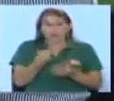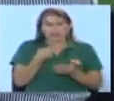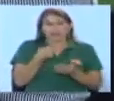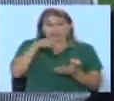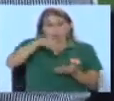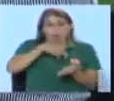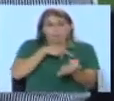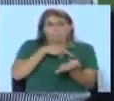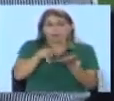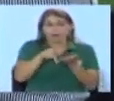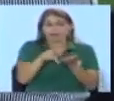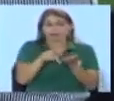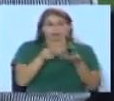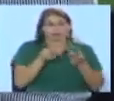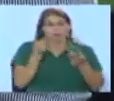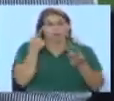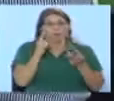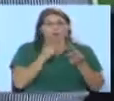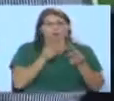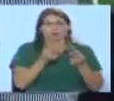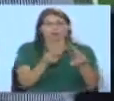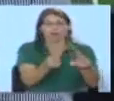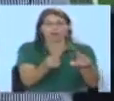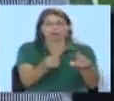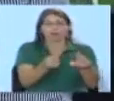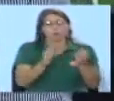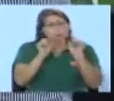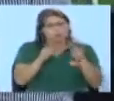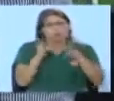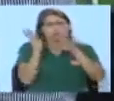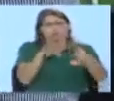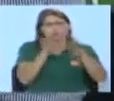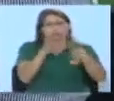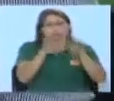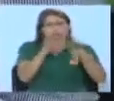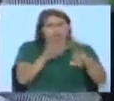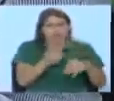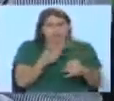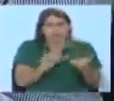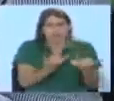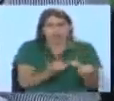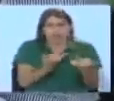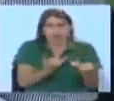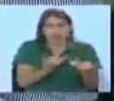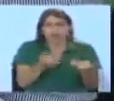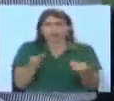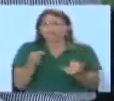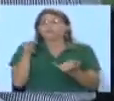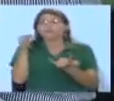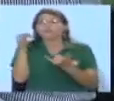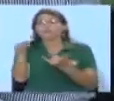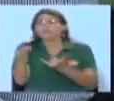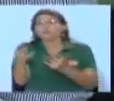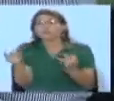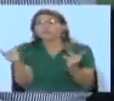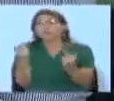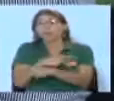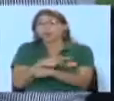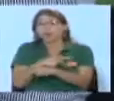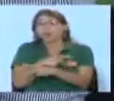descarga ilimitada, vaya a ser peor que la tarifa con descarga,